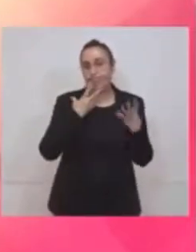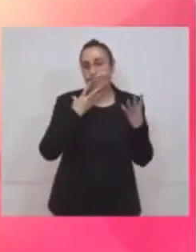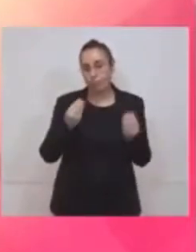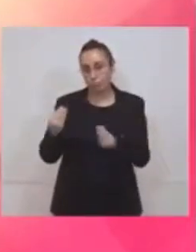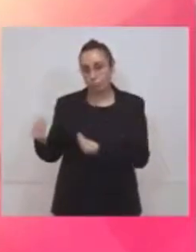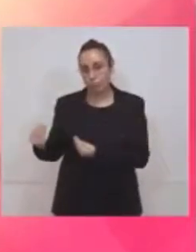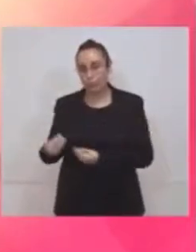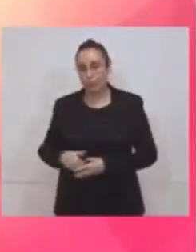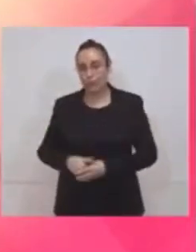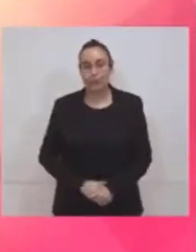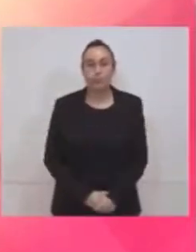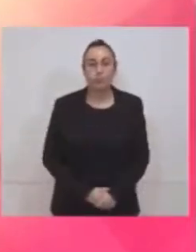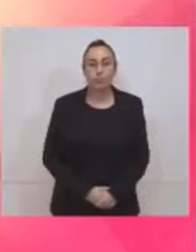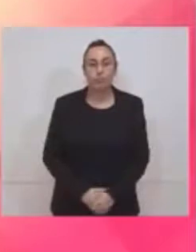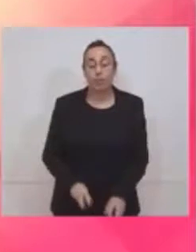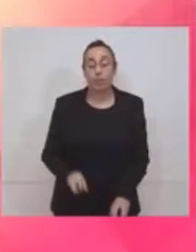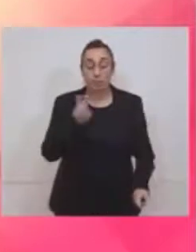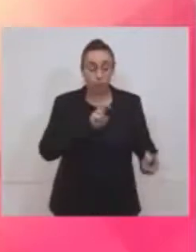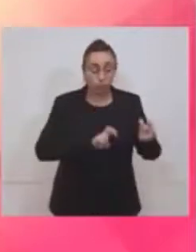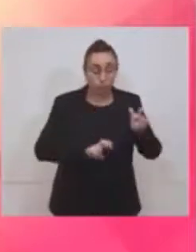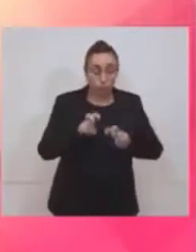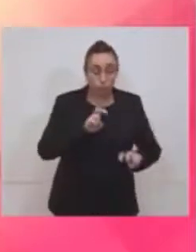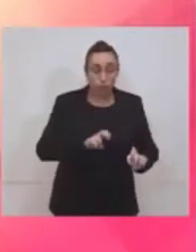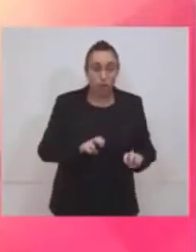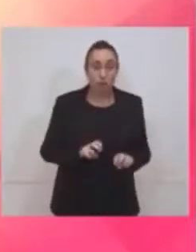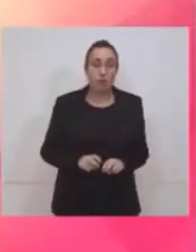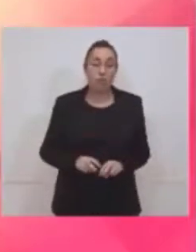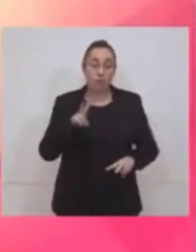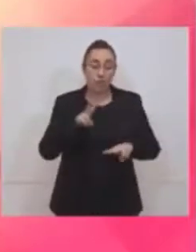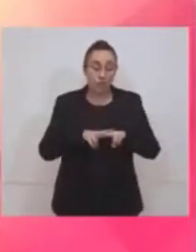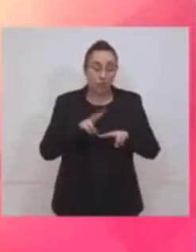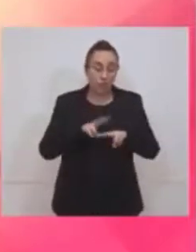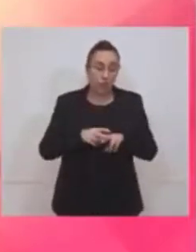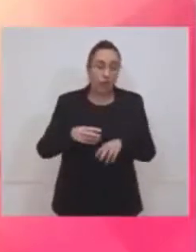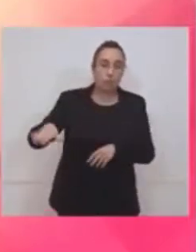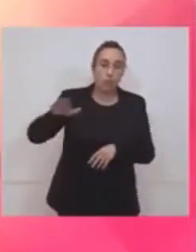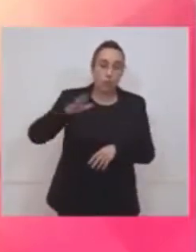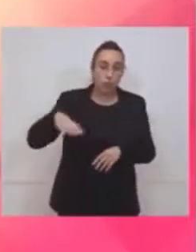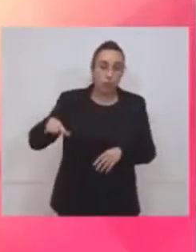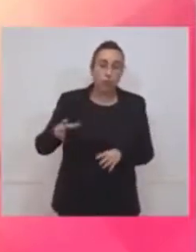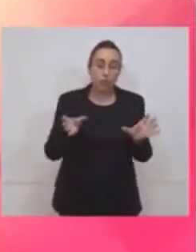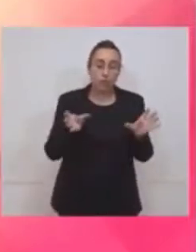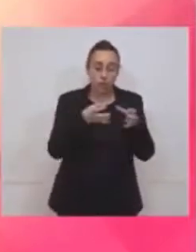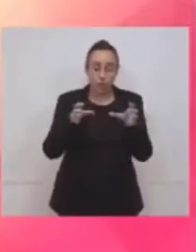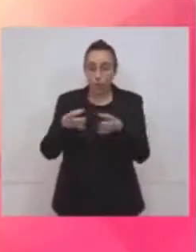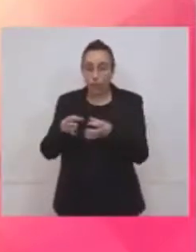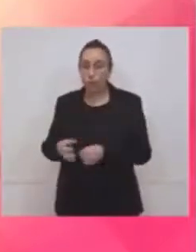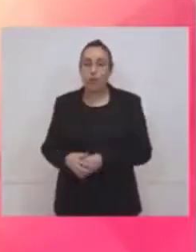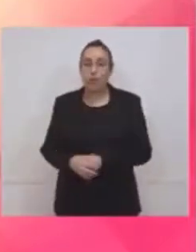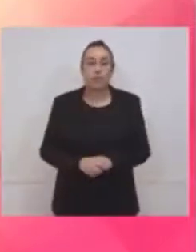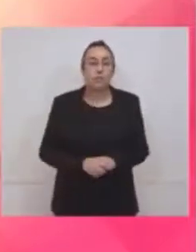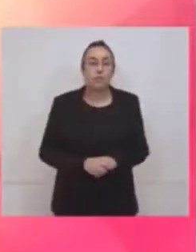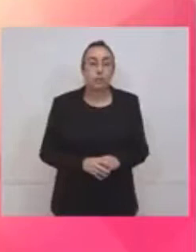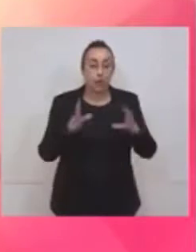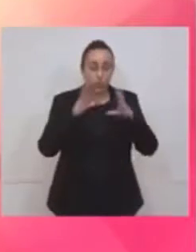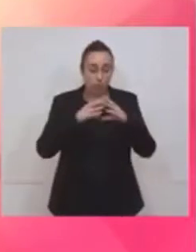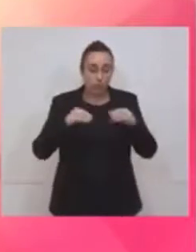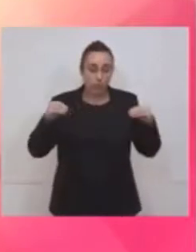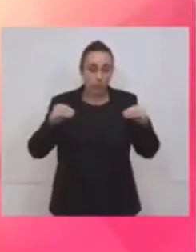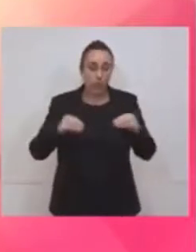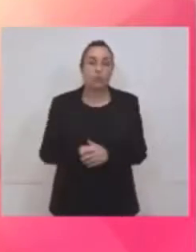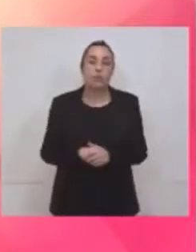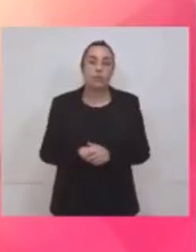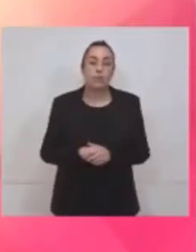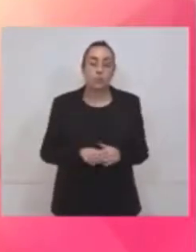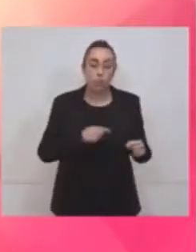merchandising, buscar un nuevo lugar para celebrar el congreso, más reuniones, marear a toda la universidad para estar en mesas,